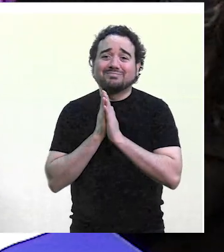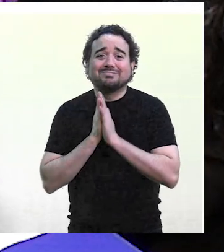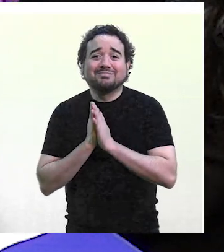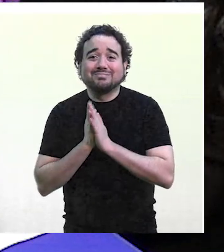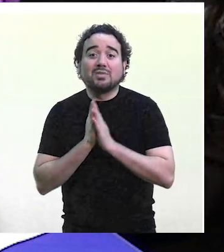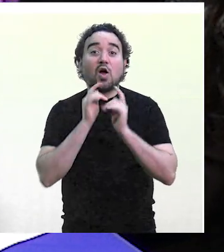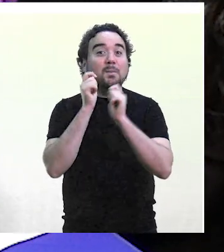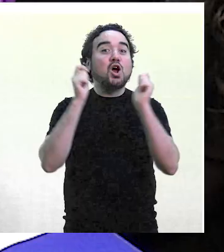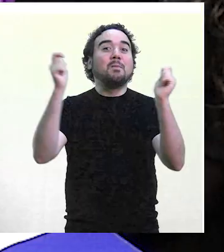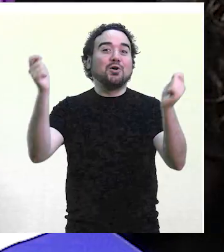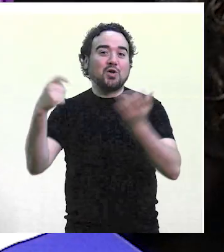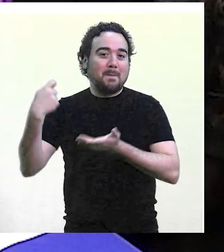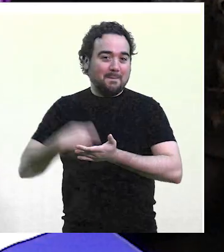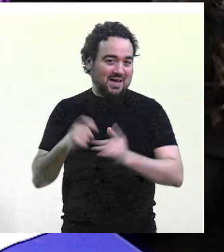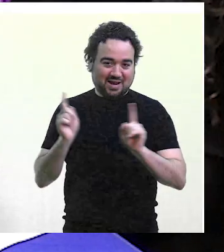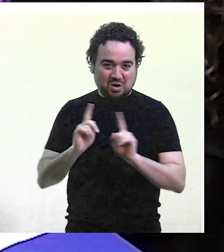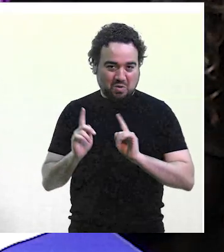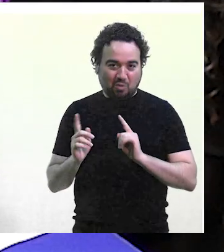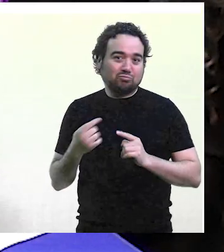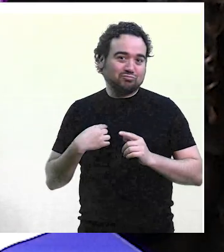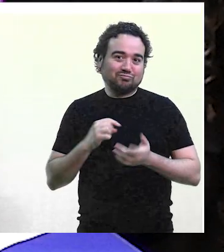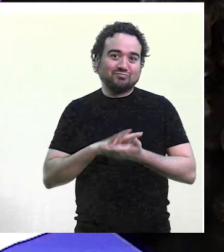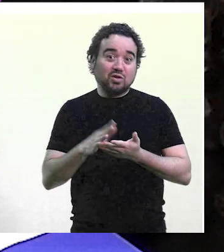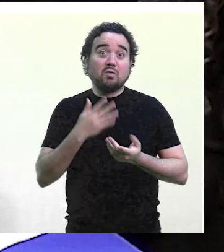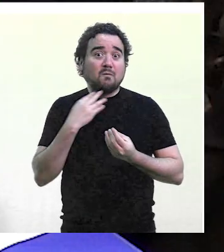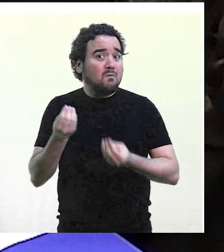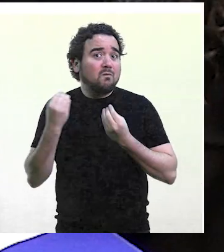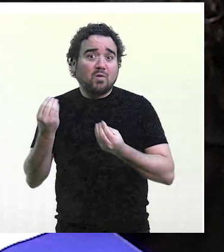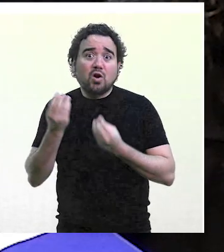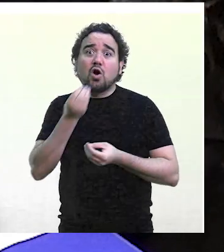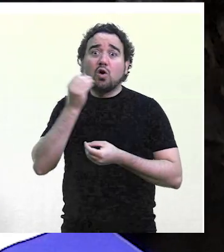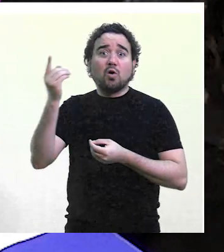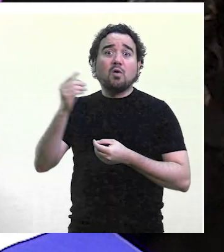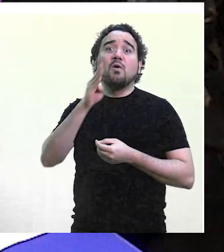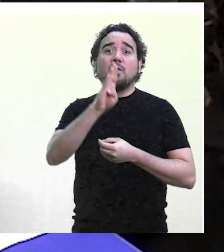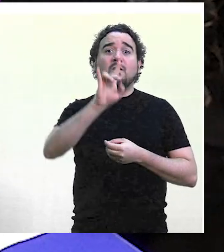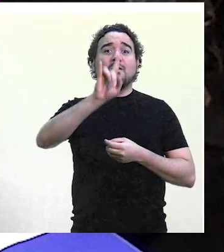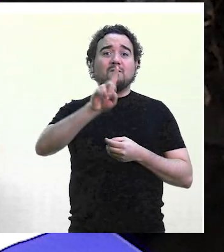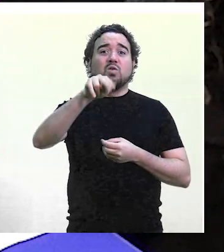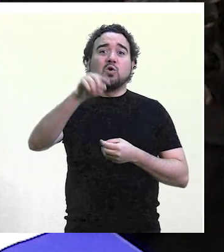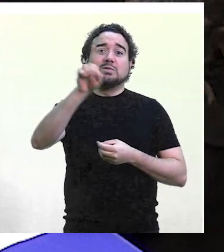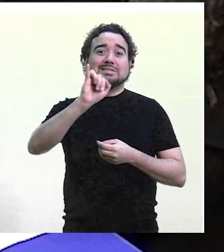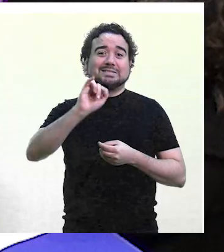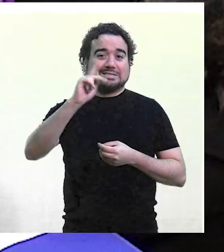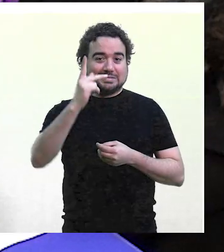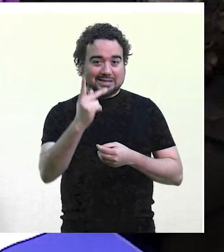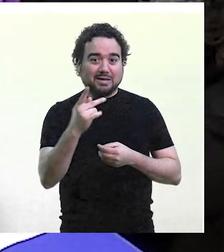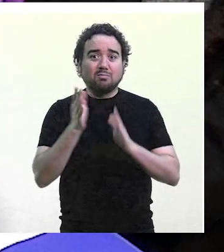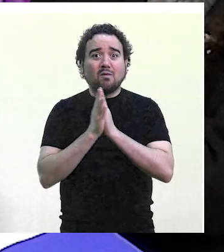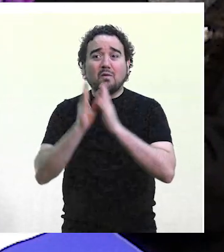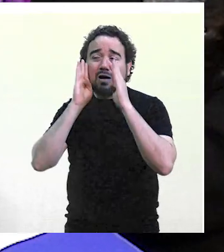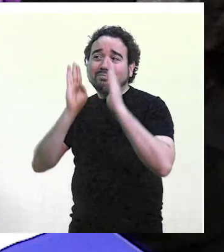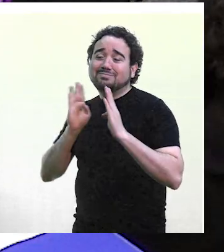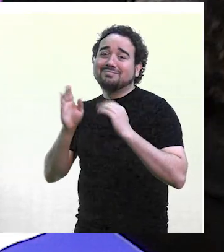escúchame, porfa. Esto no es promoción pagada, No, para nada. lo estamos diciendo porque nos encanta la comida del Bunsik. Así